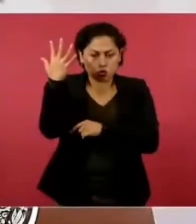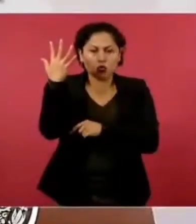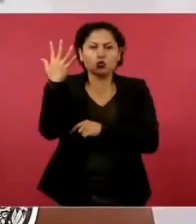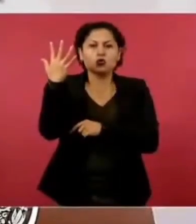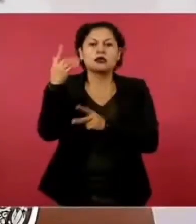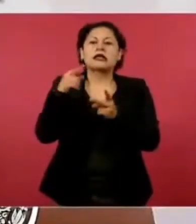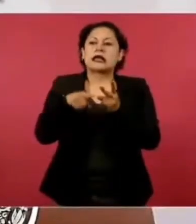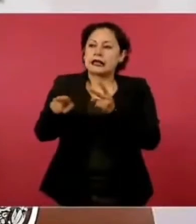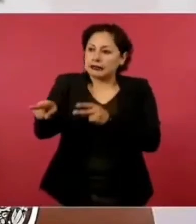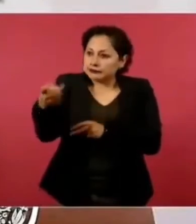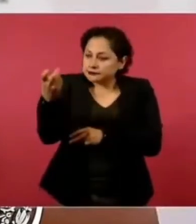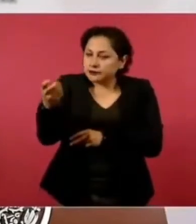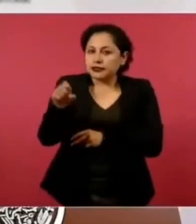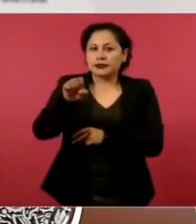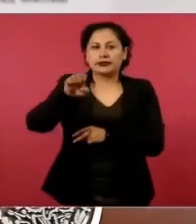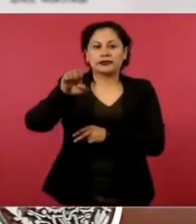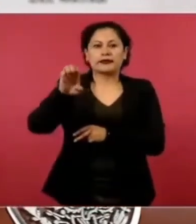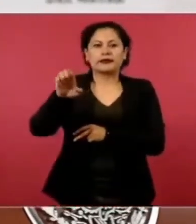Excelsior,